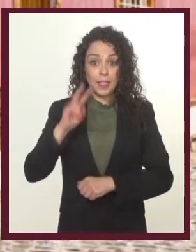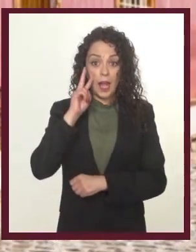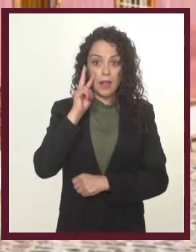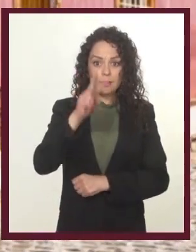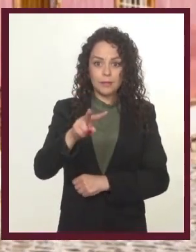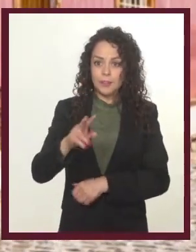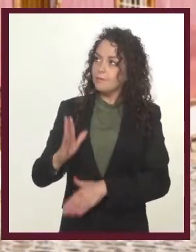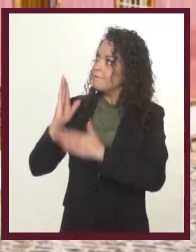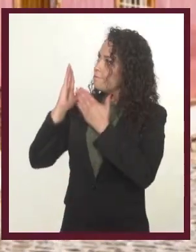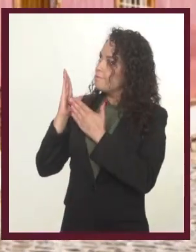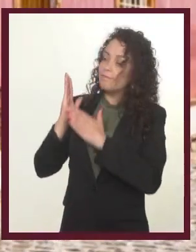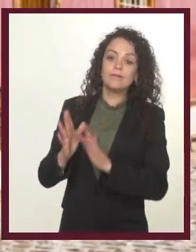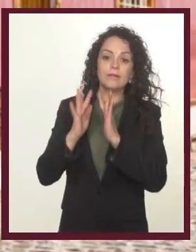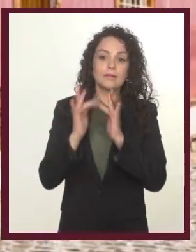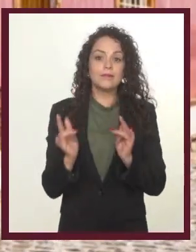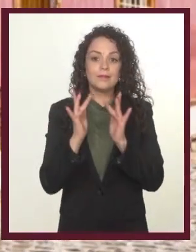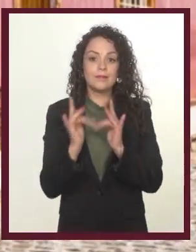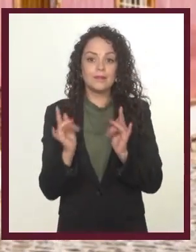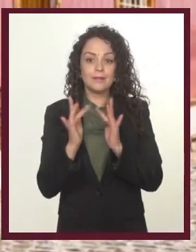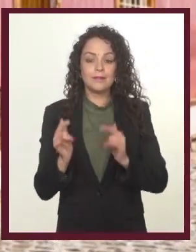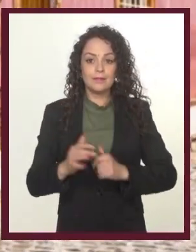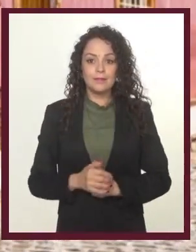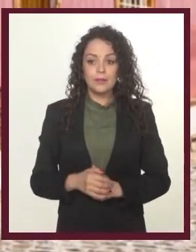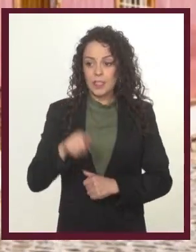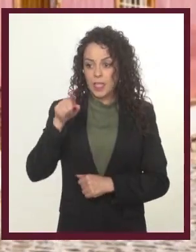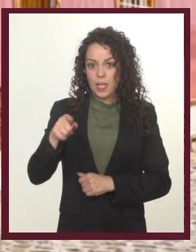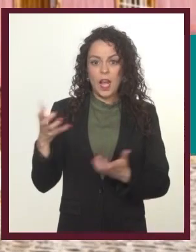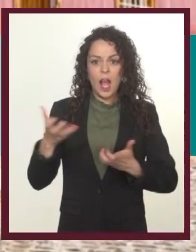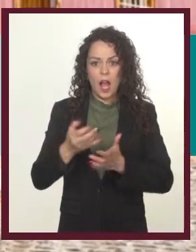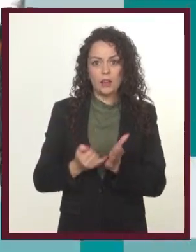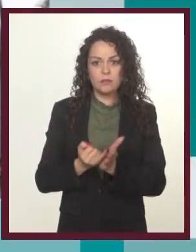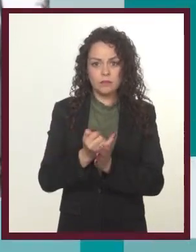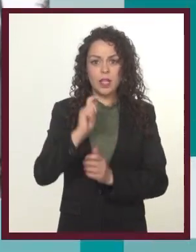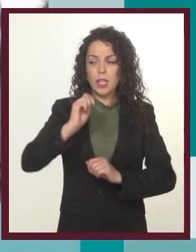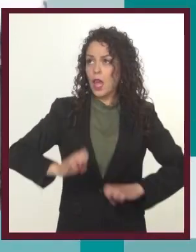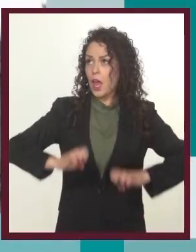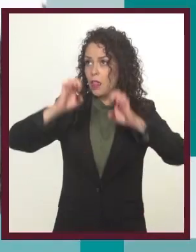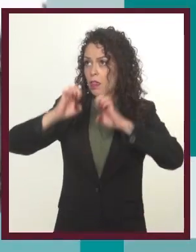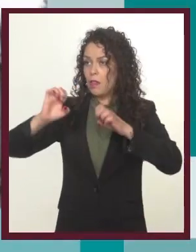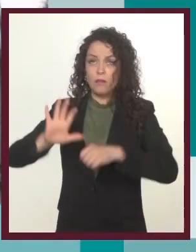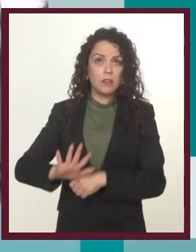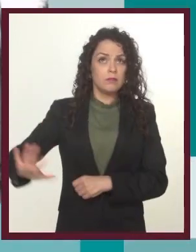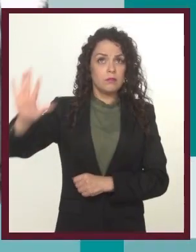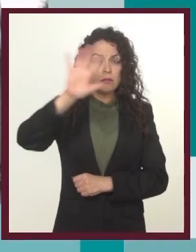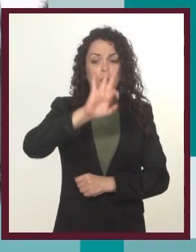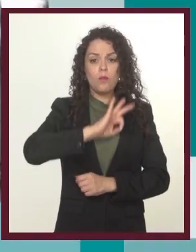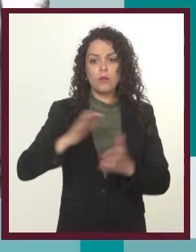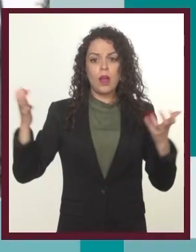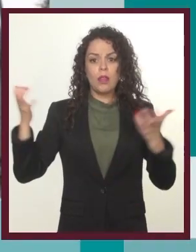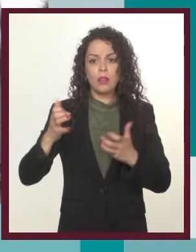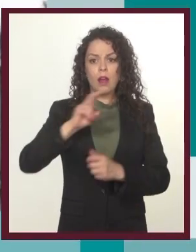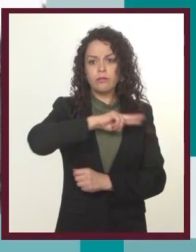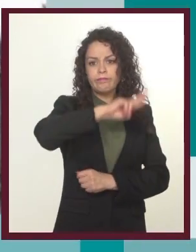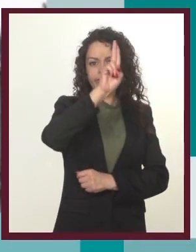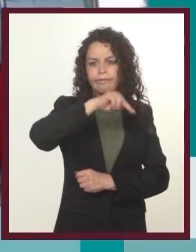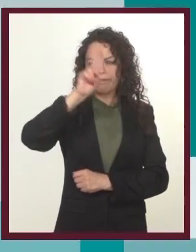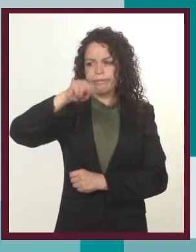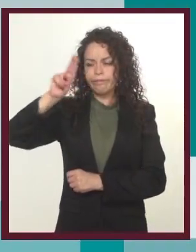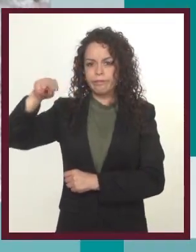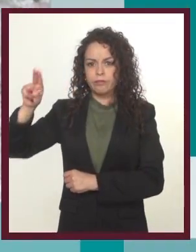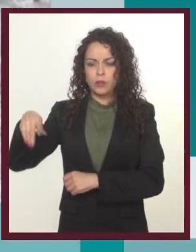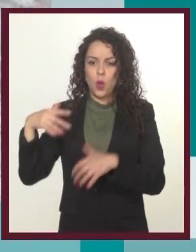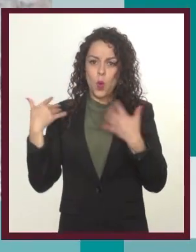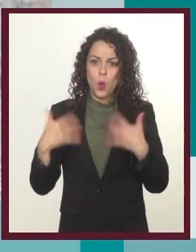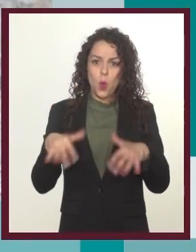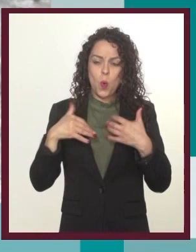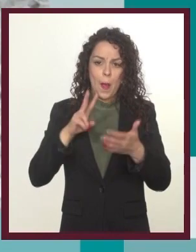Mira la obra de los franceses Ella y Pitre. Ellos decidieron que las fachadas de los edificios podrían ser los lienzos para sus obras de